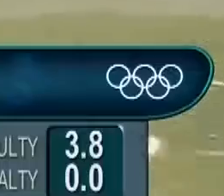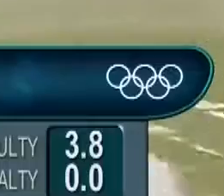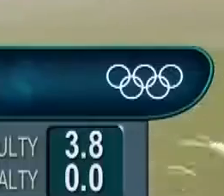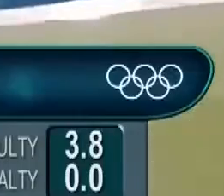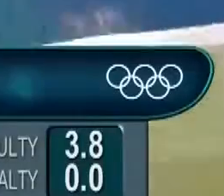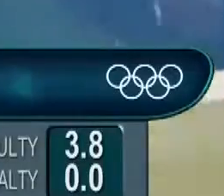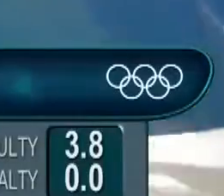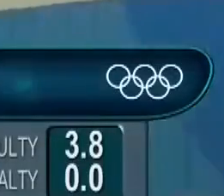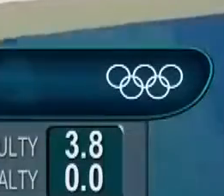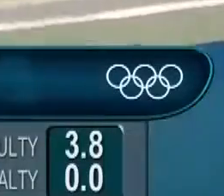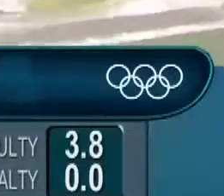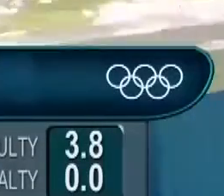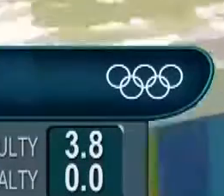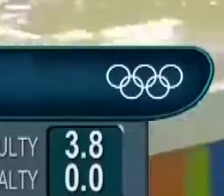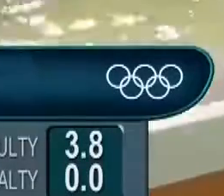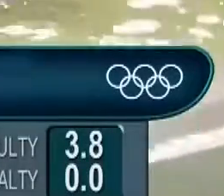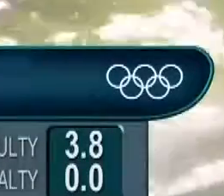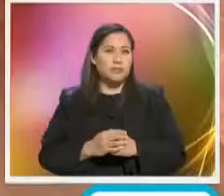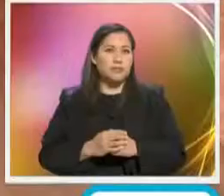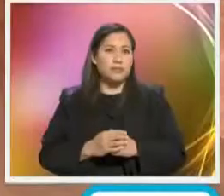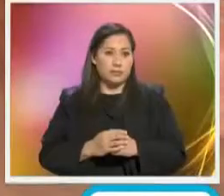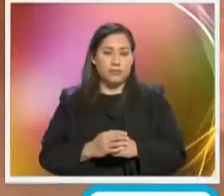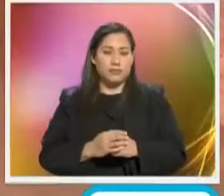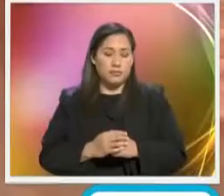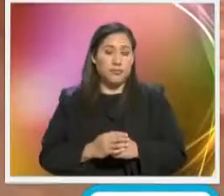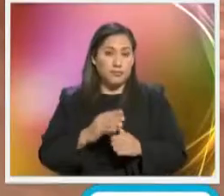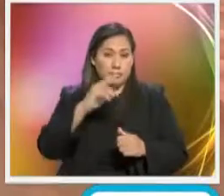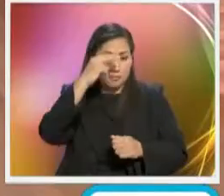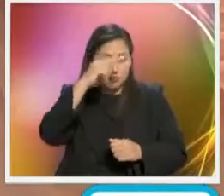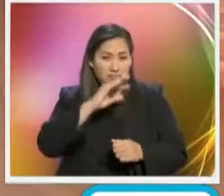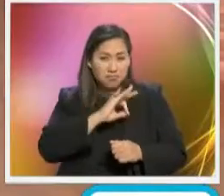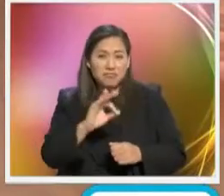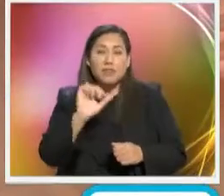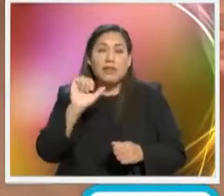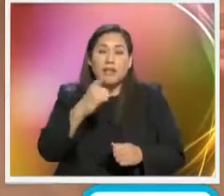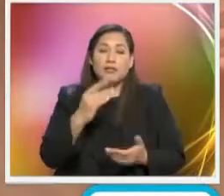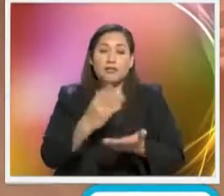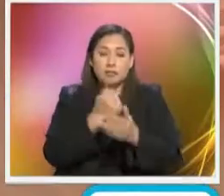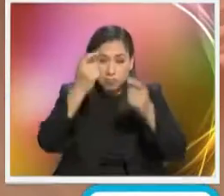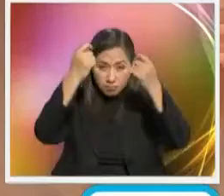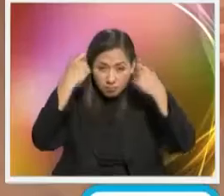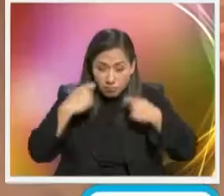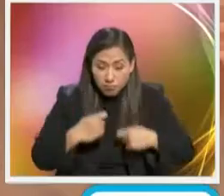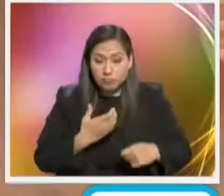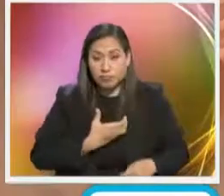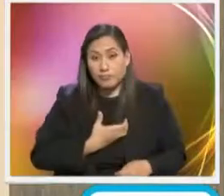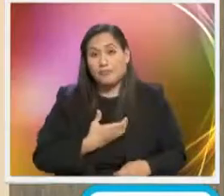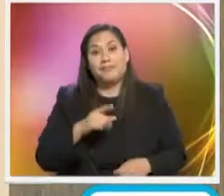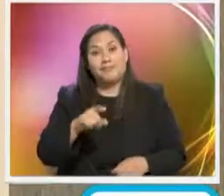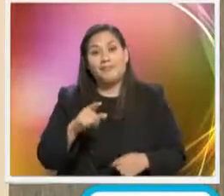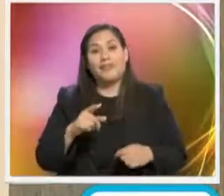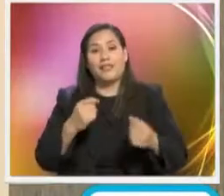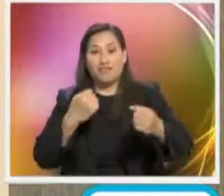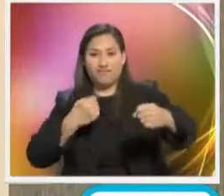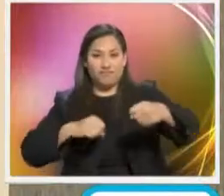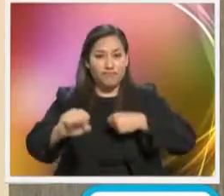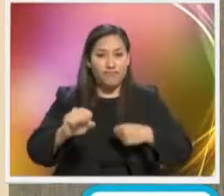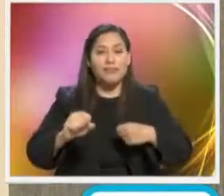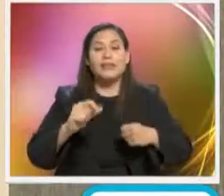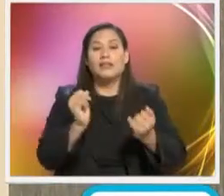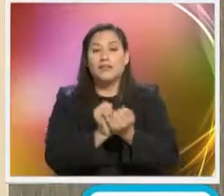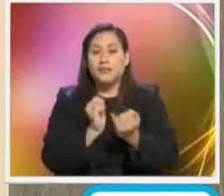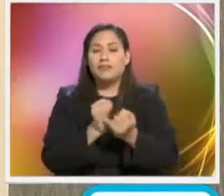más oportunidad para que México pues pueda pegarle a alguna medalla, porque pues de ahí en fuera, taekwondo y